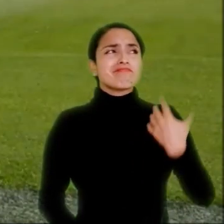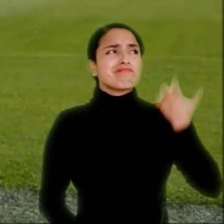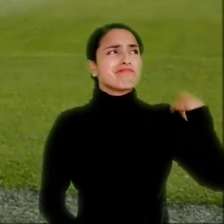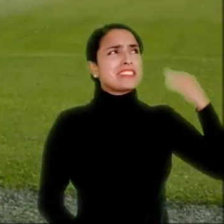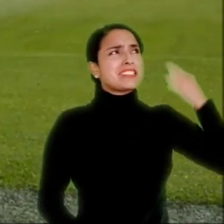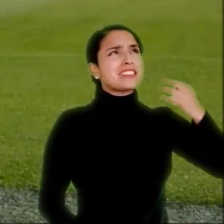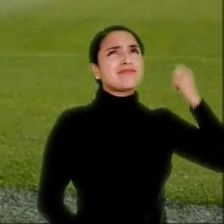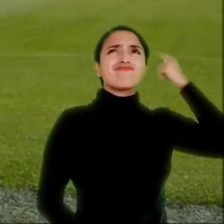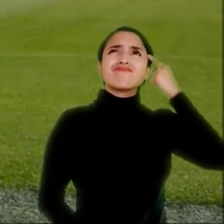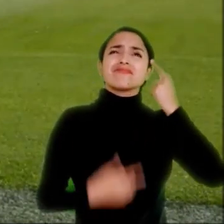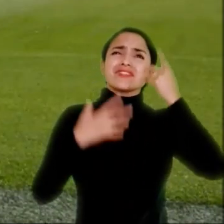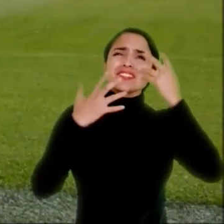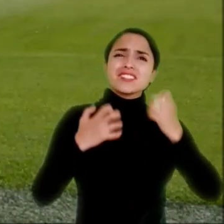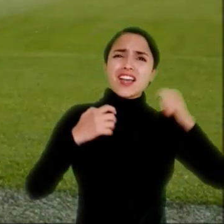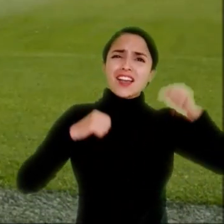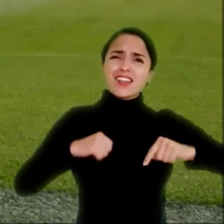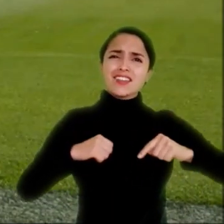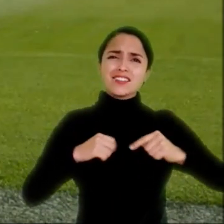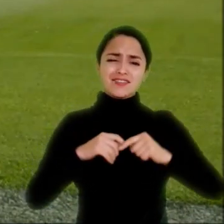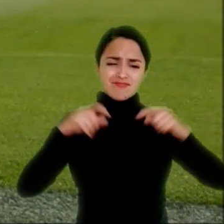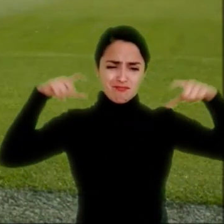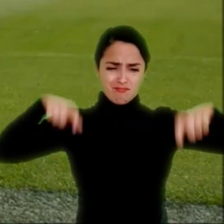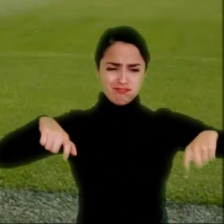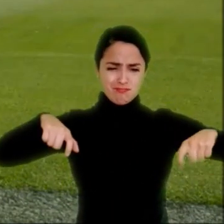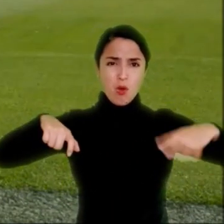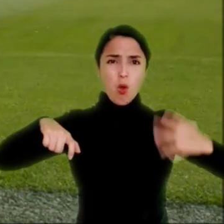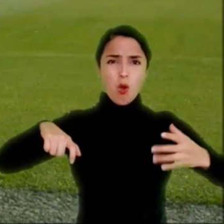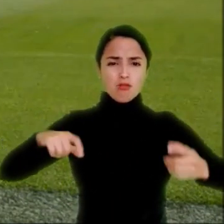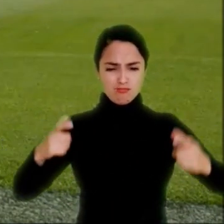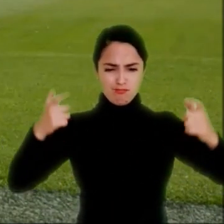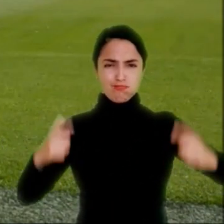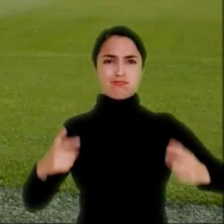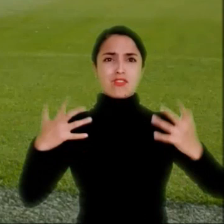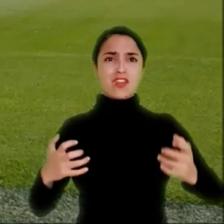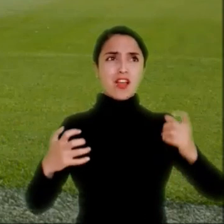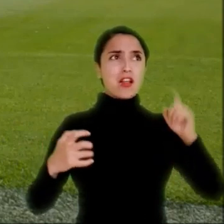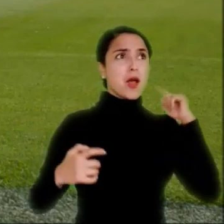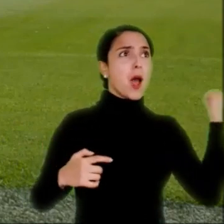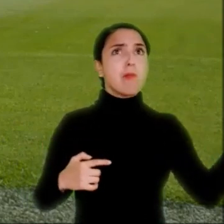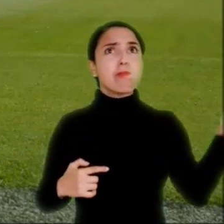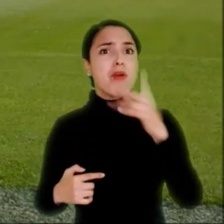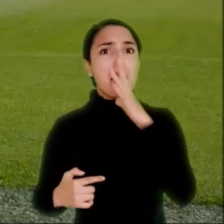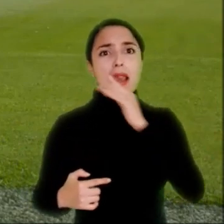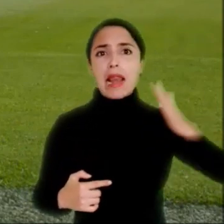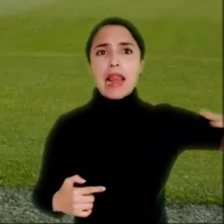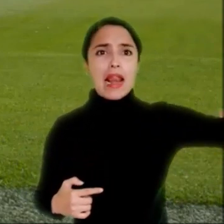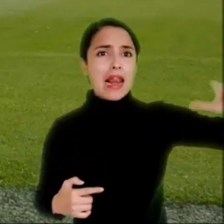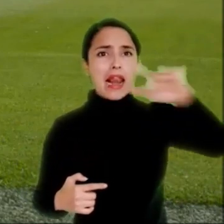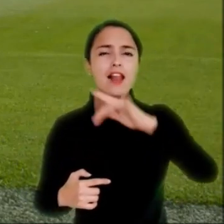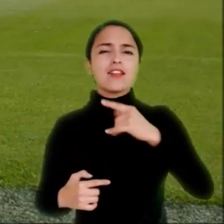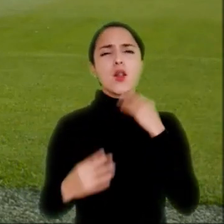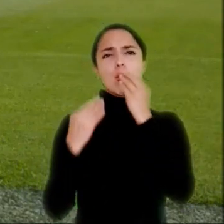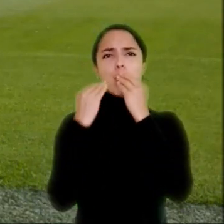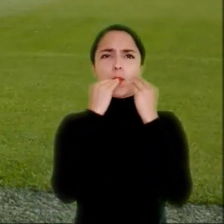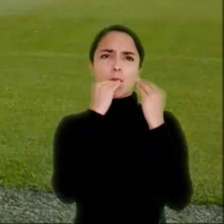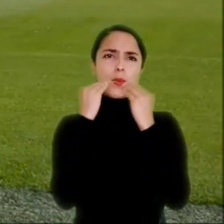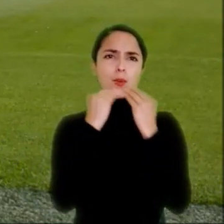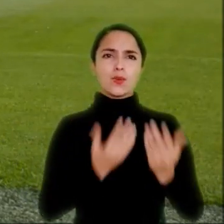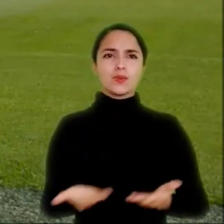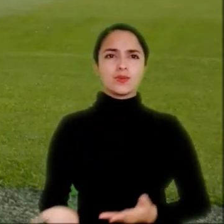Siempre había querido tocar la armónica en el estadio, frente a una multitud